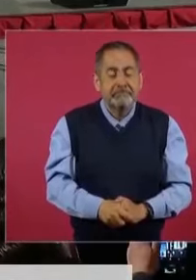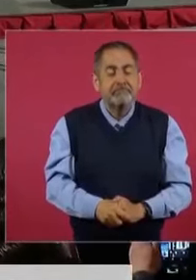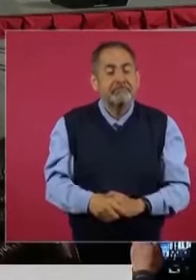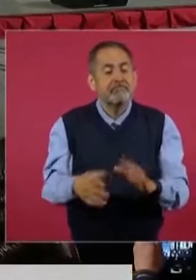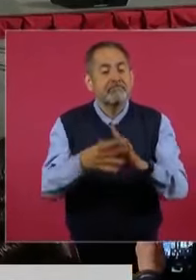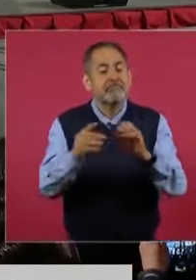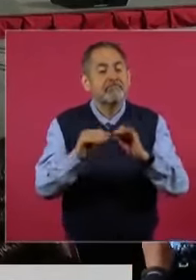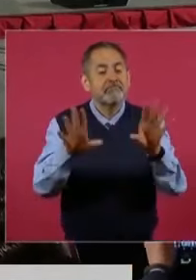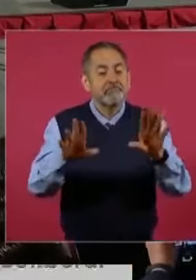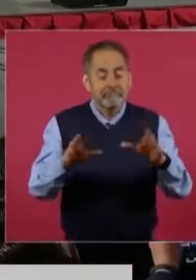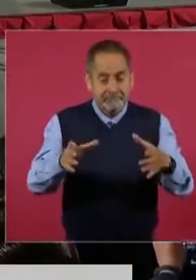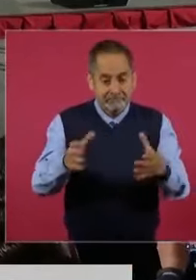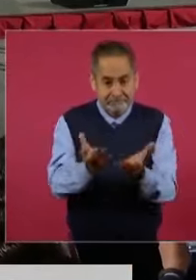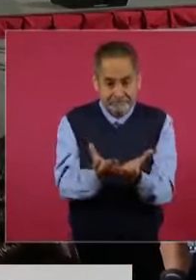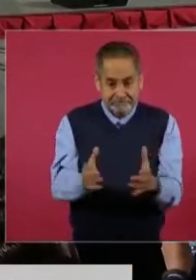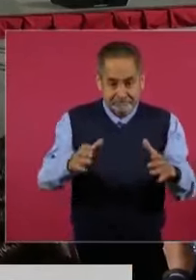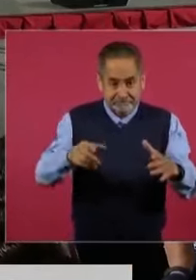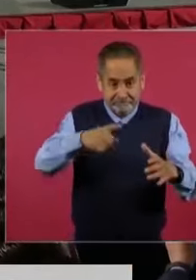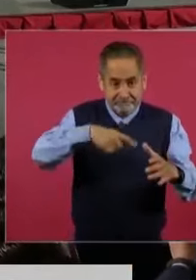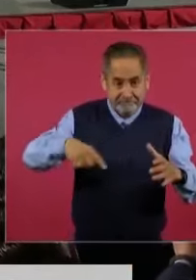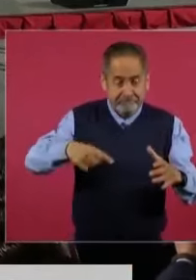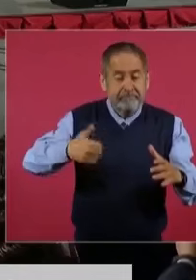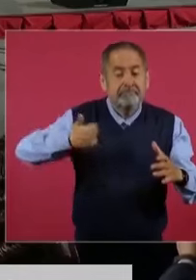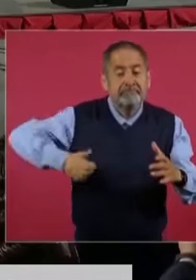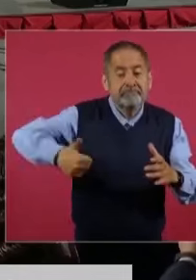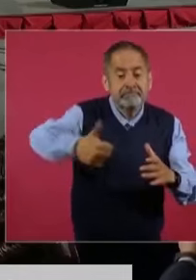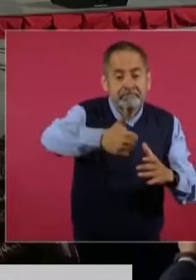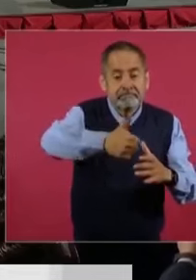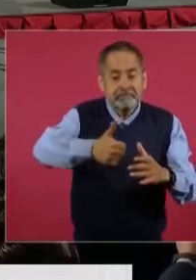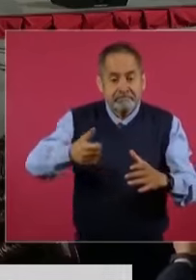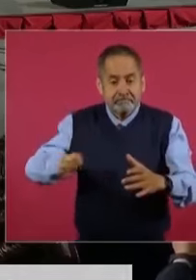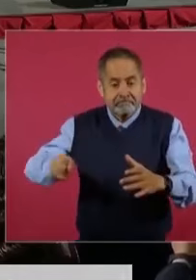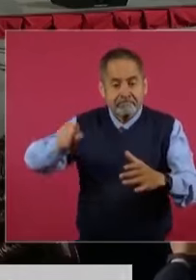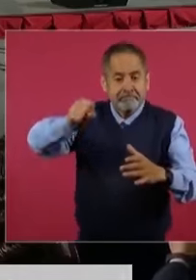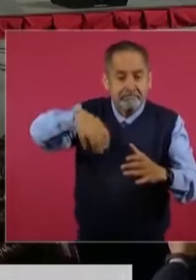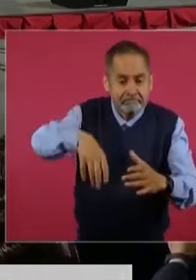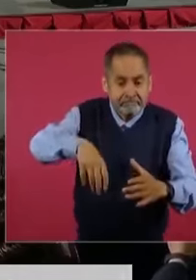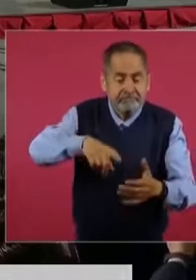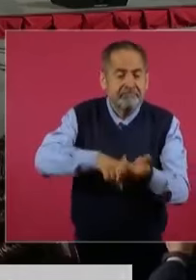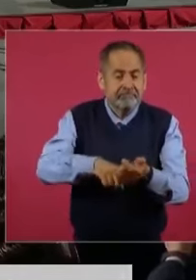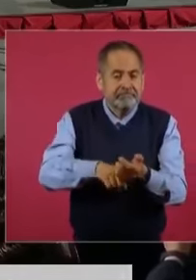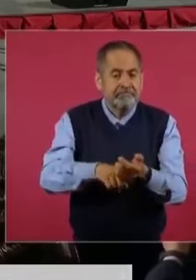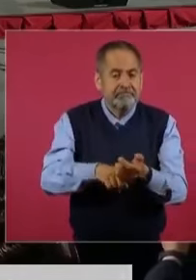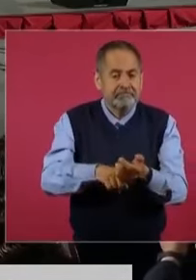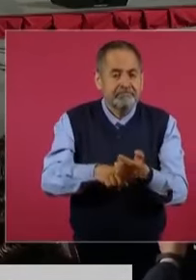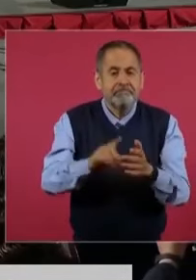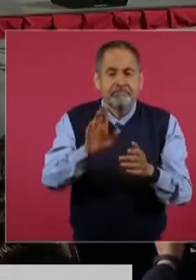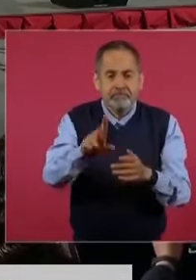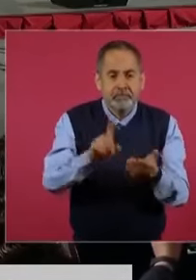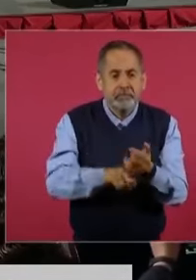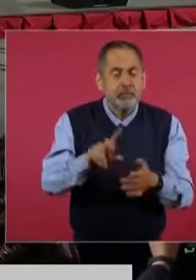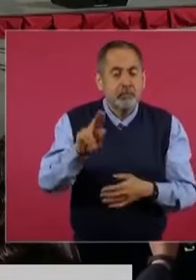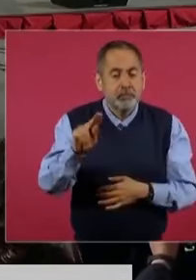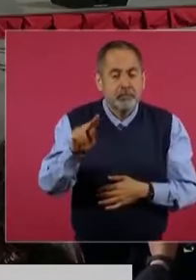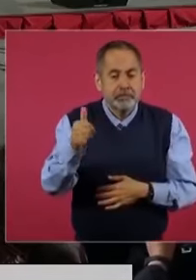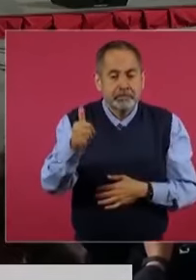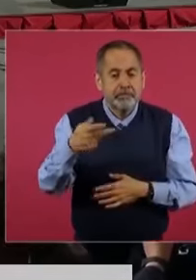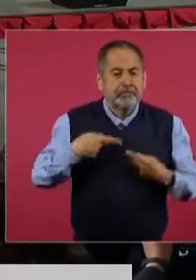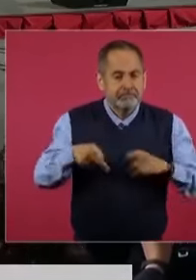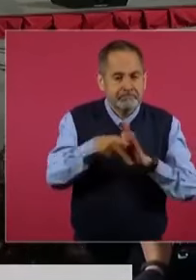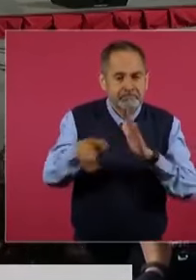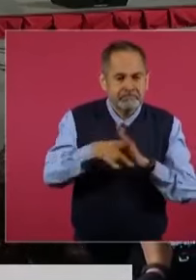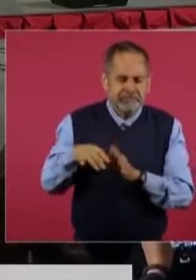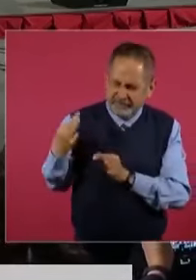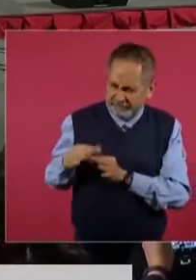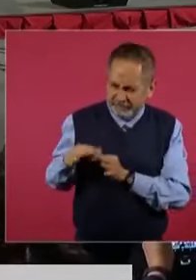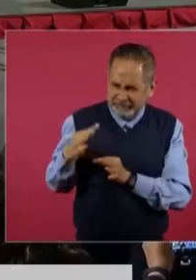como decías para difundir sus puntos de vista y a la vez también digamos provoc producir cierta cohesión en